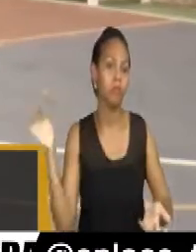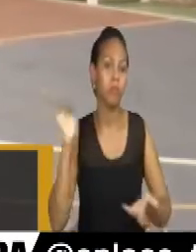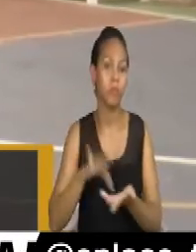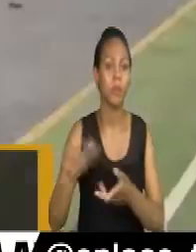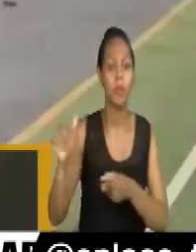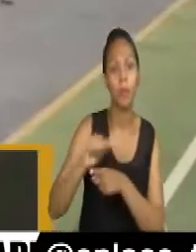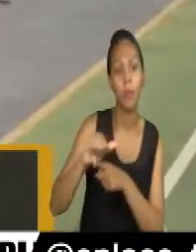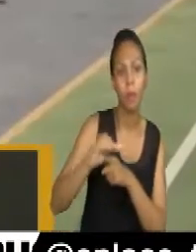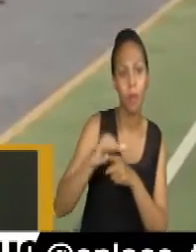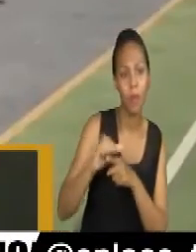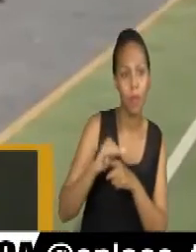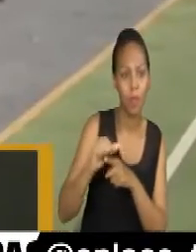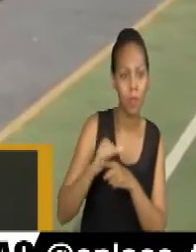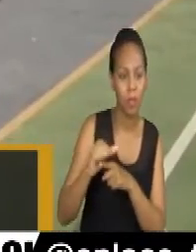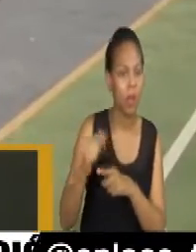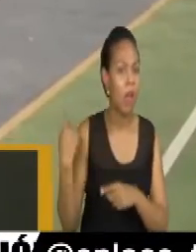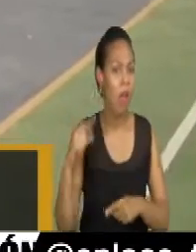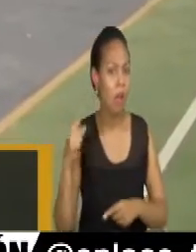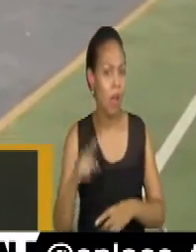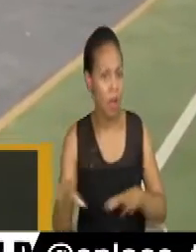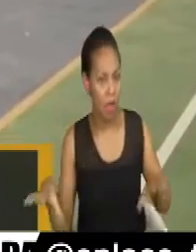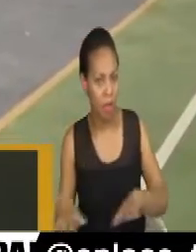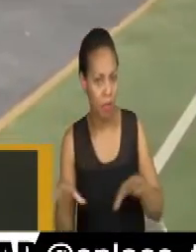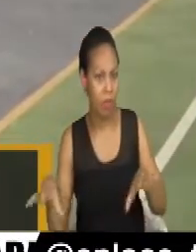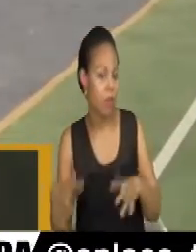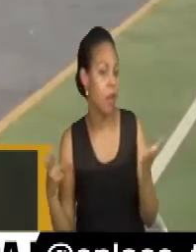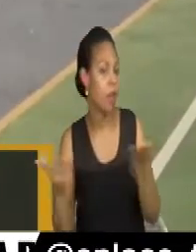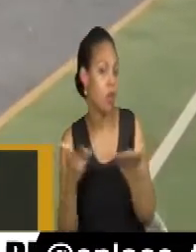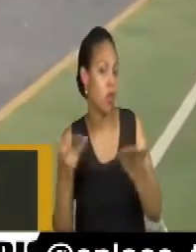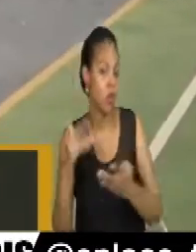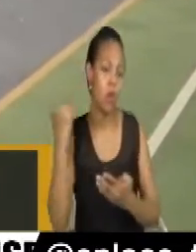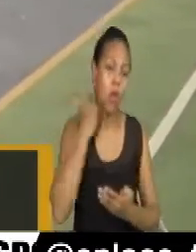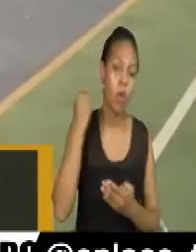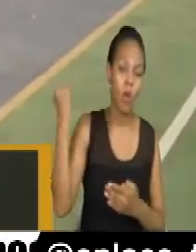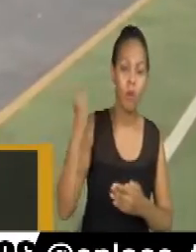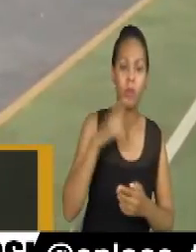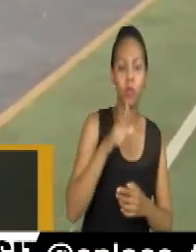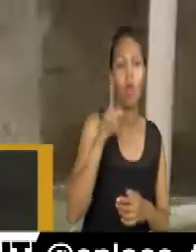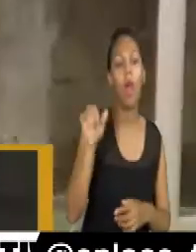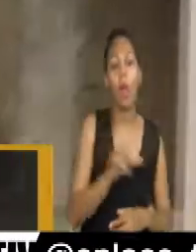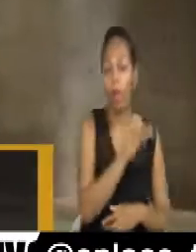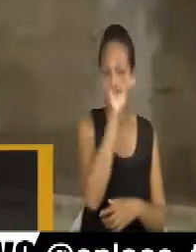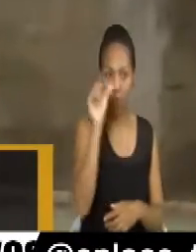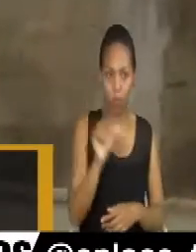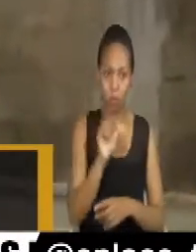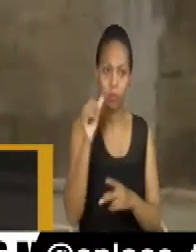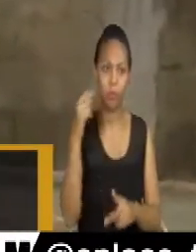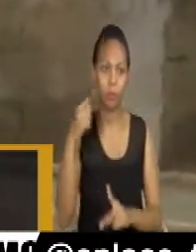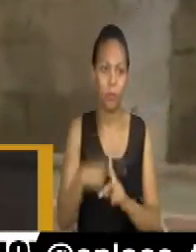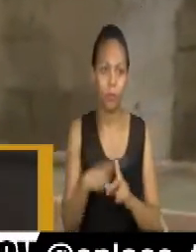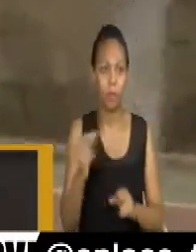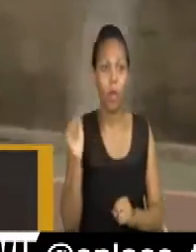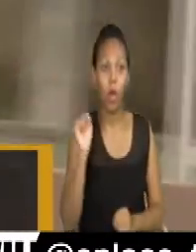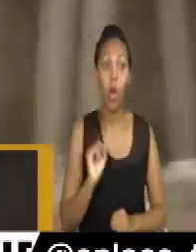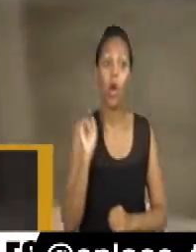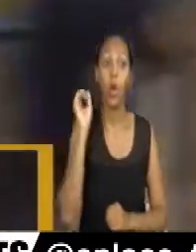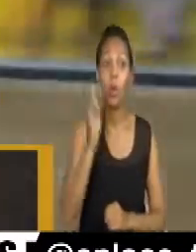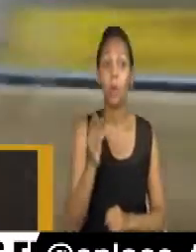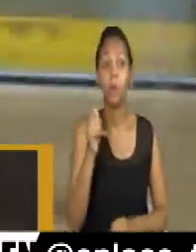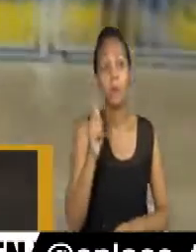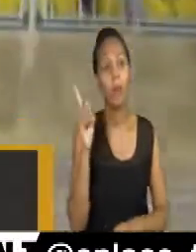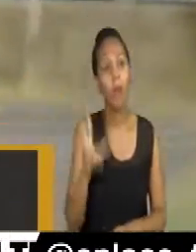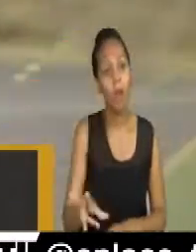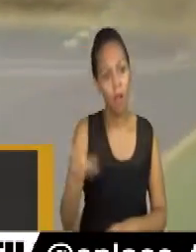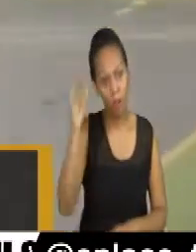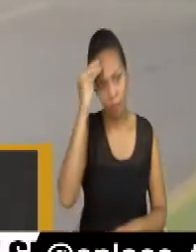para un torneo que se va a ejecutar en Ocaña en la fecha de agosto. Este es un club que permite un aprendizaje significativo.